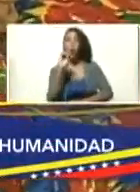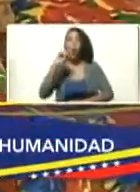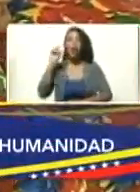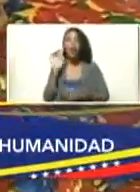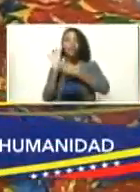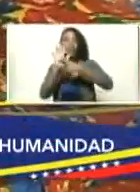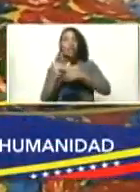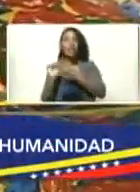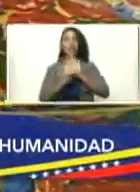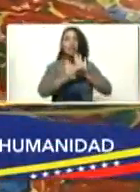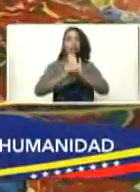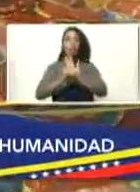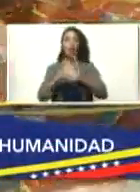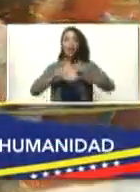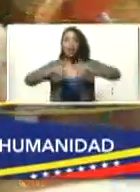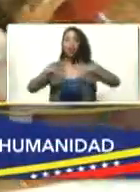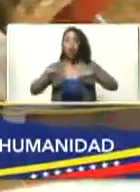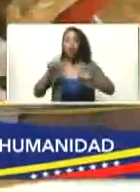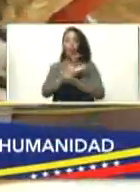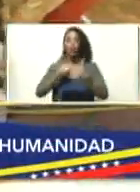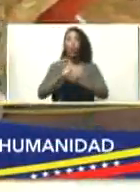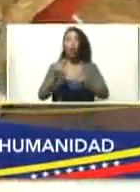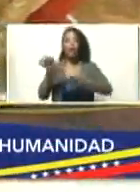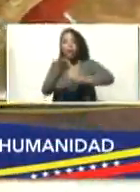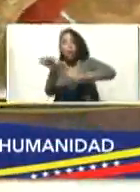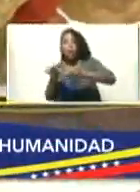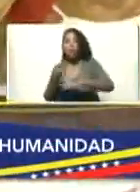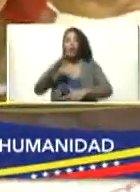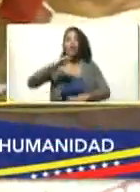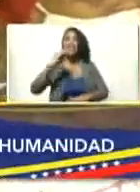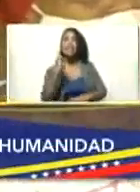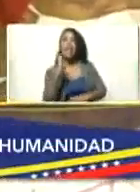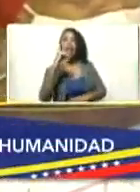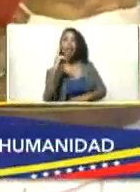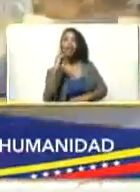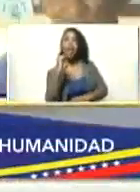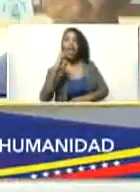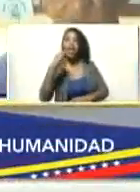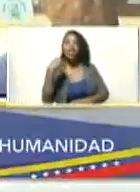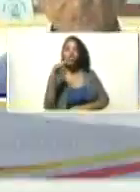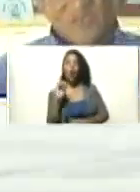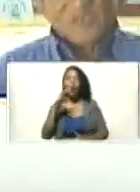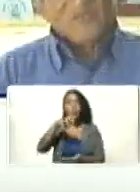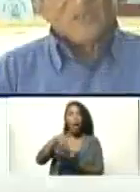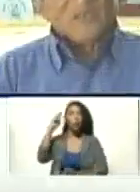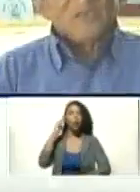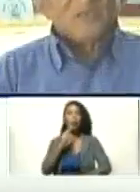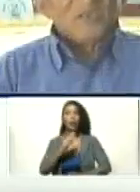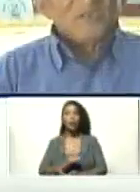simbólicos en el territorio ancestral del municipio sedeño, Estado Bolívar,